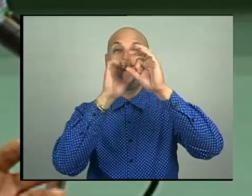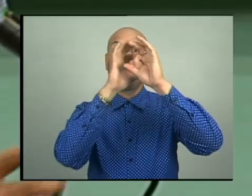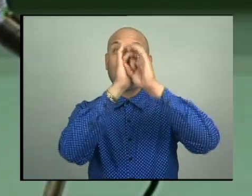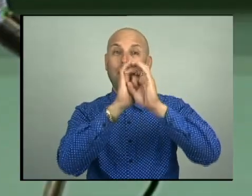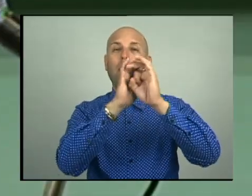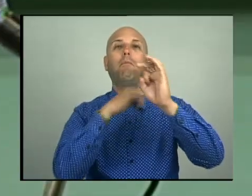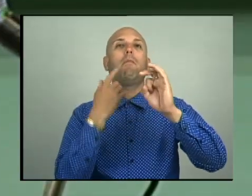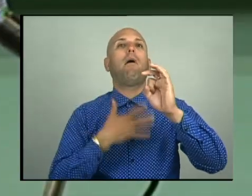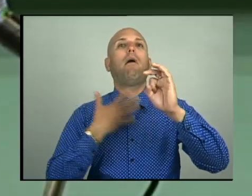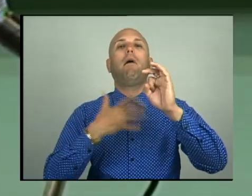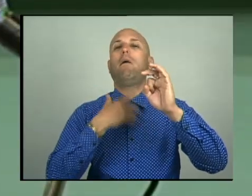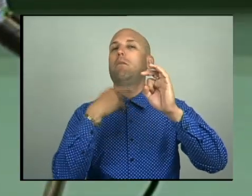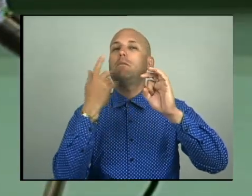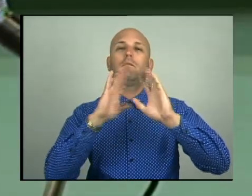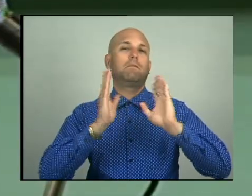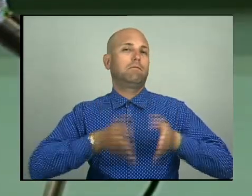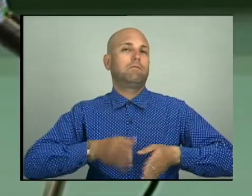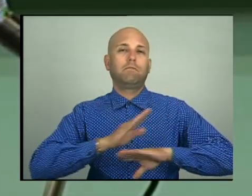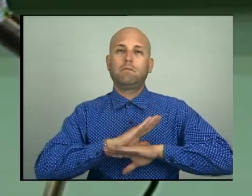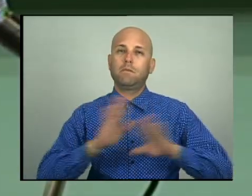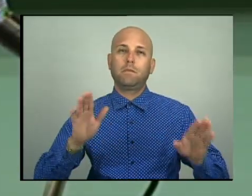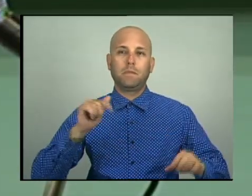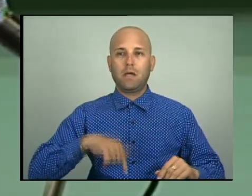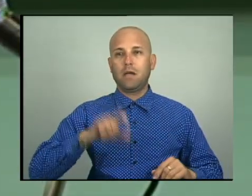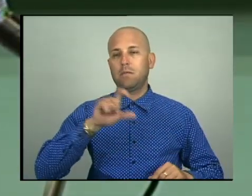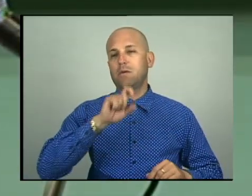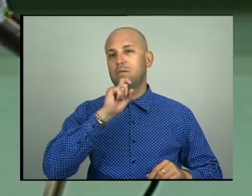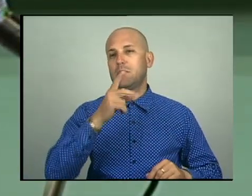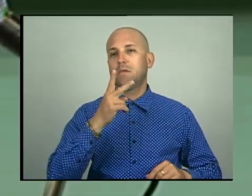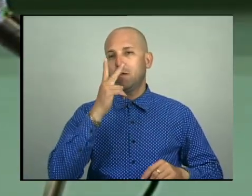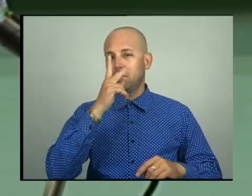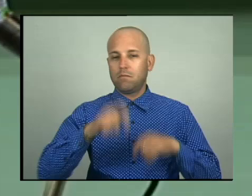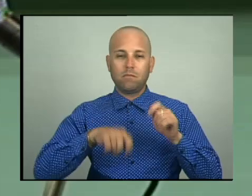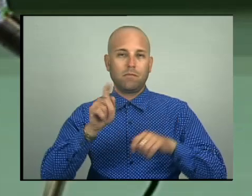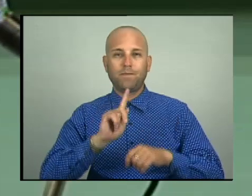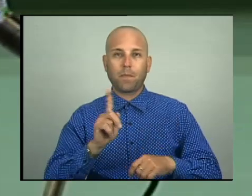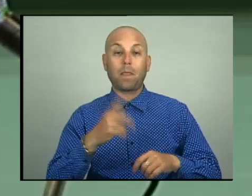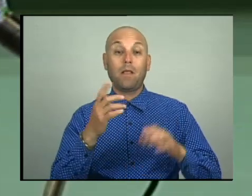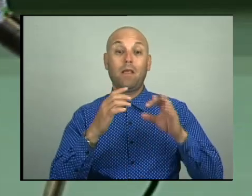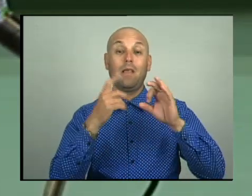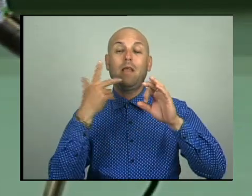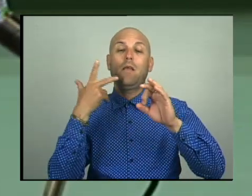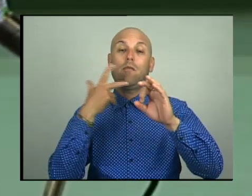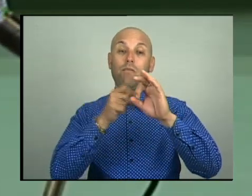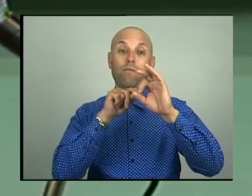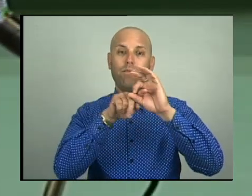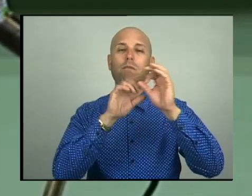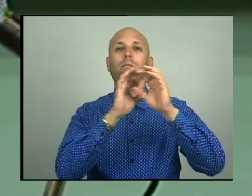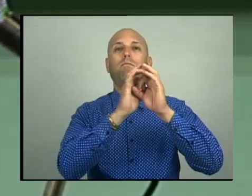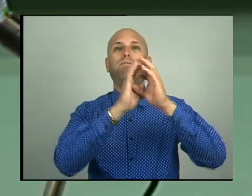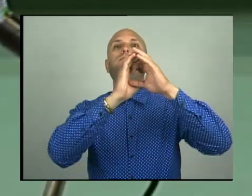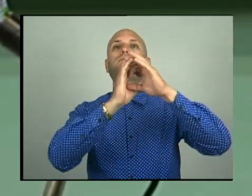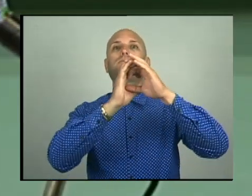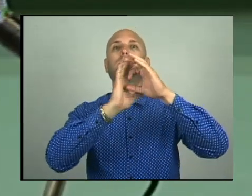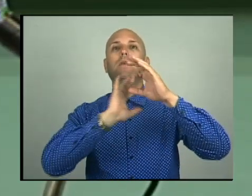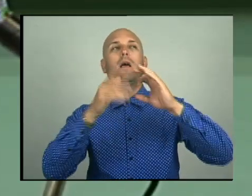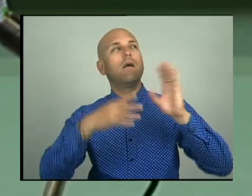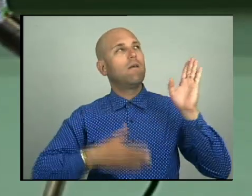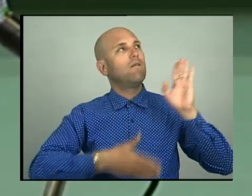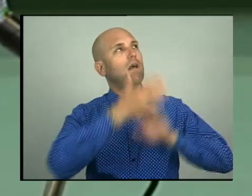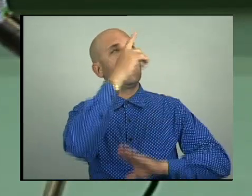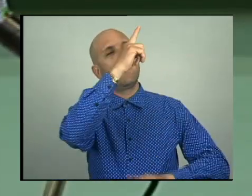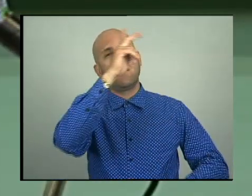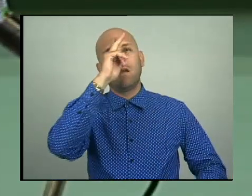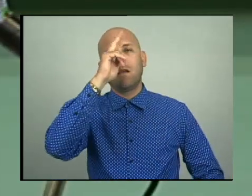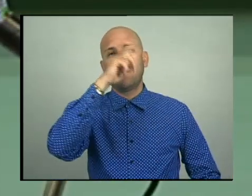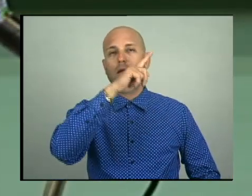ducto, no hay manera, o sea, aquí en Camagüey. Y eso pasa en todo el país, entonces se traslada al cardiocentro y se le puede hacer